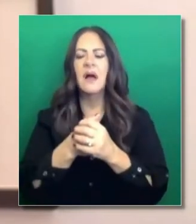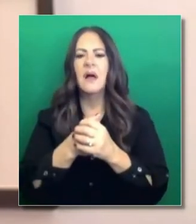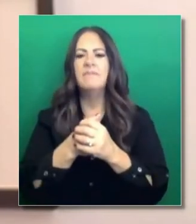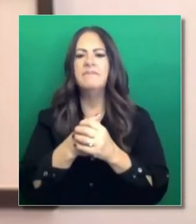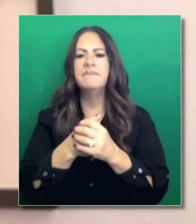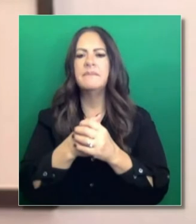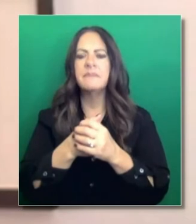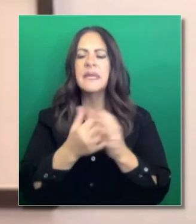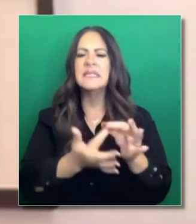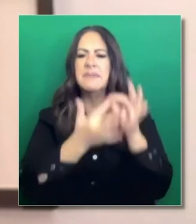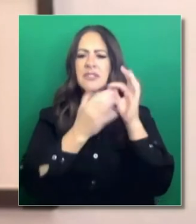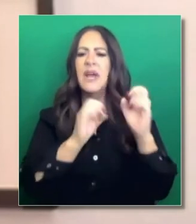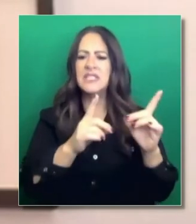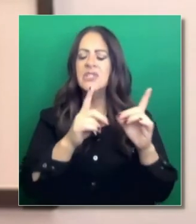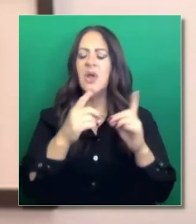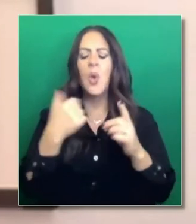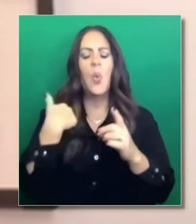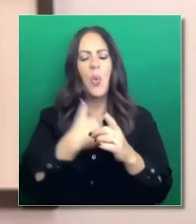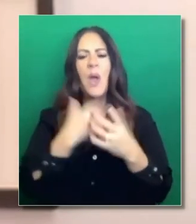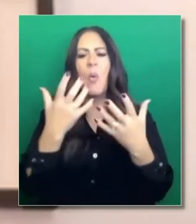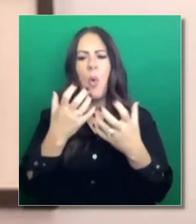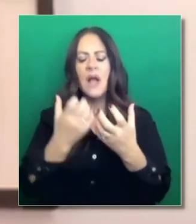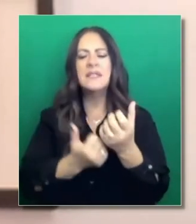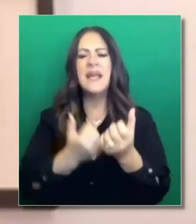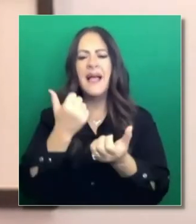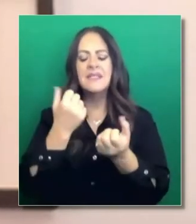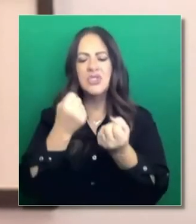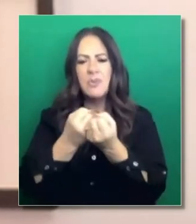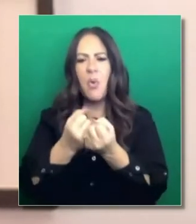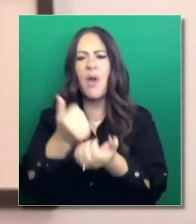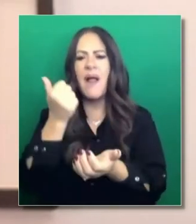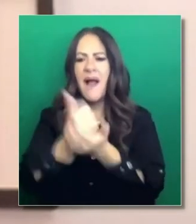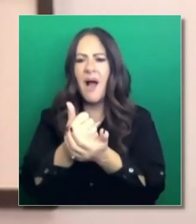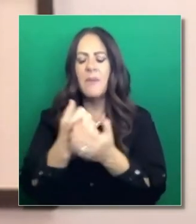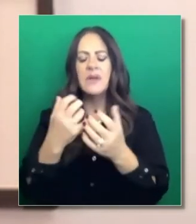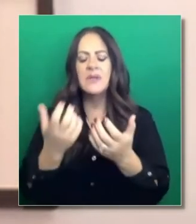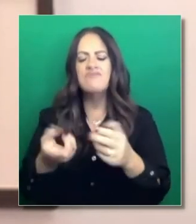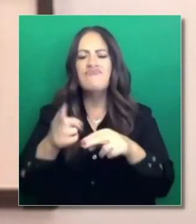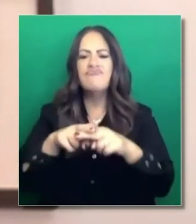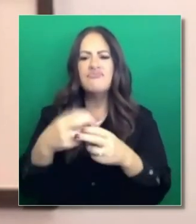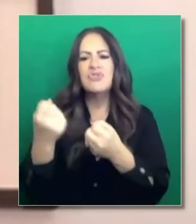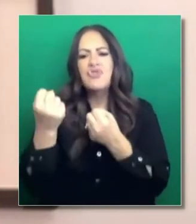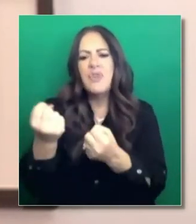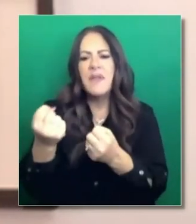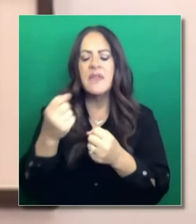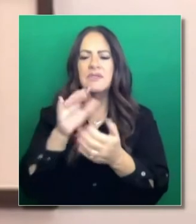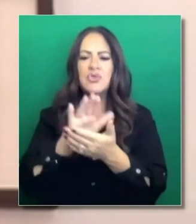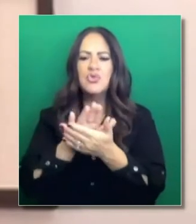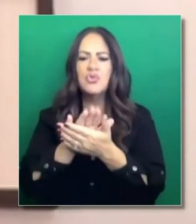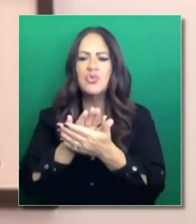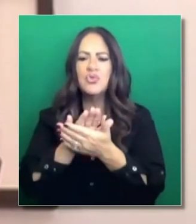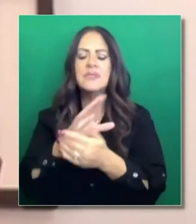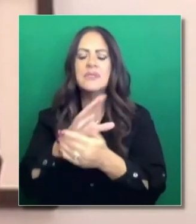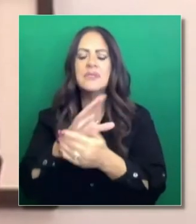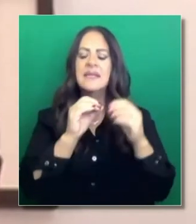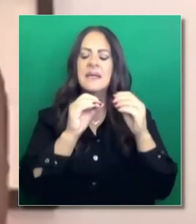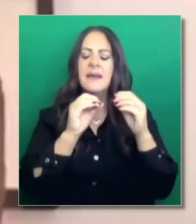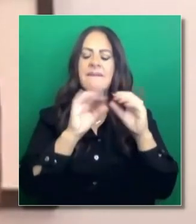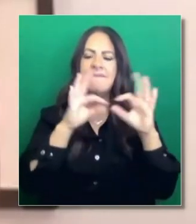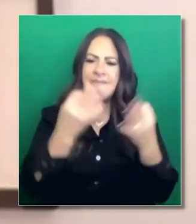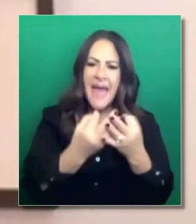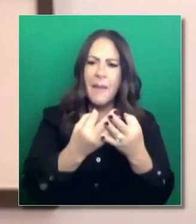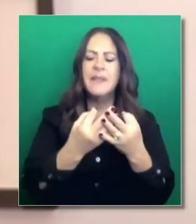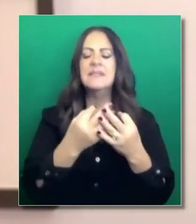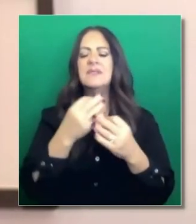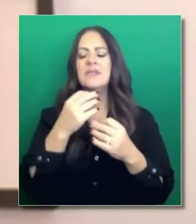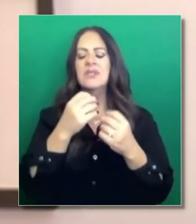formas distintas, y seguiremos trabajando nosotros para fortalecer estas estrategias para abordar a las familias y que sus familias sigan atendiendo a la